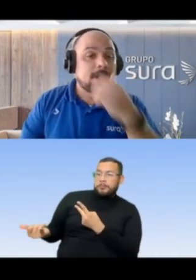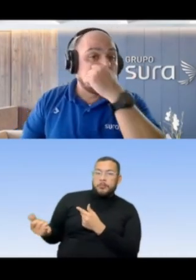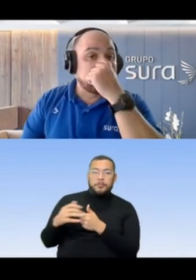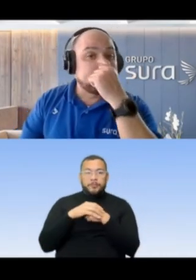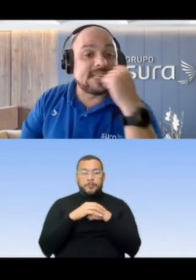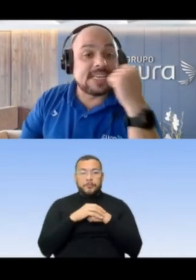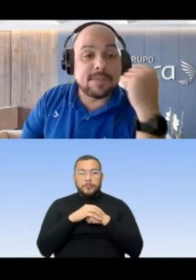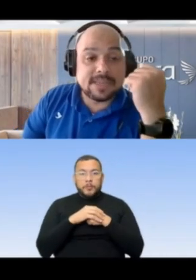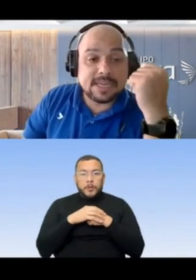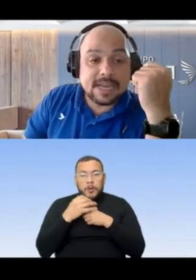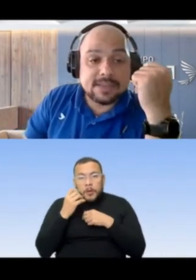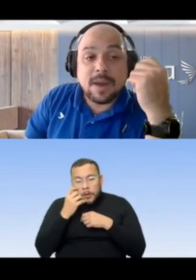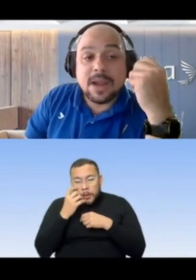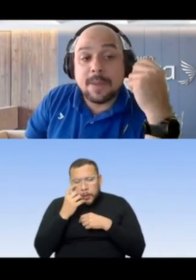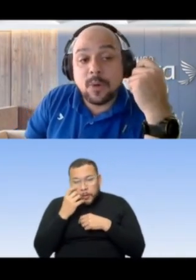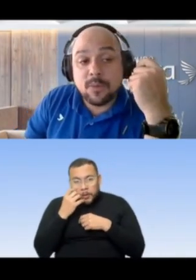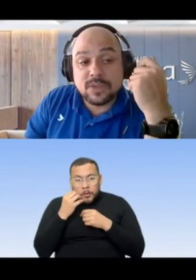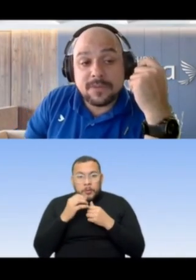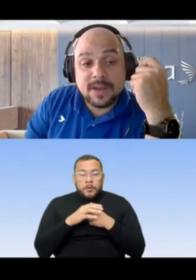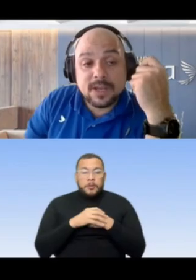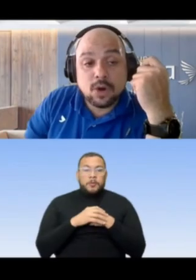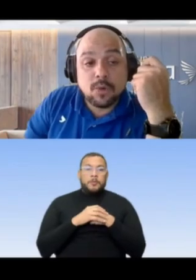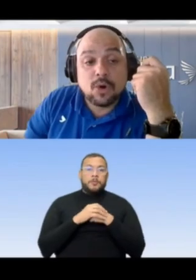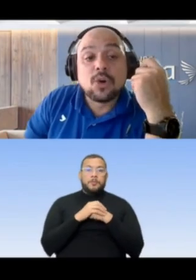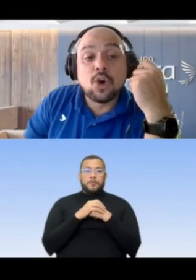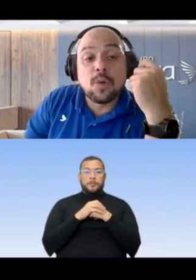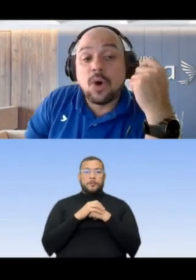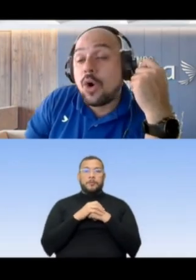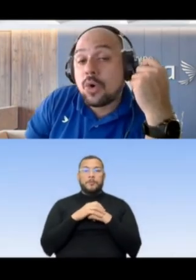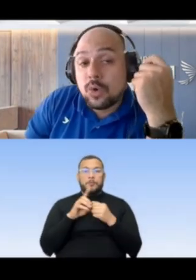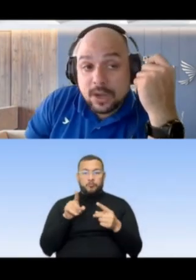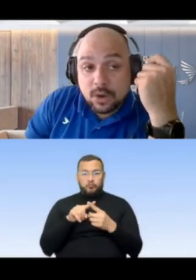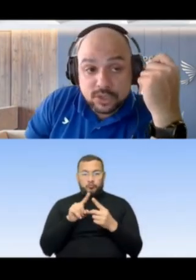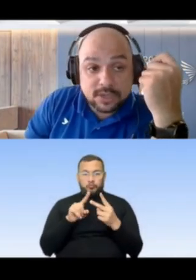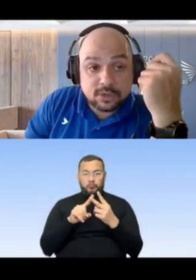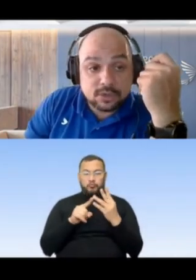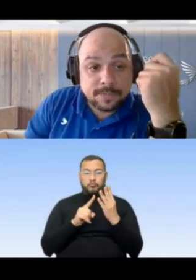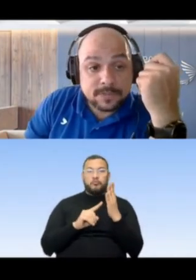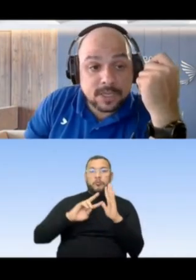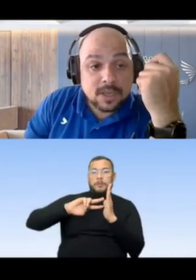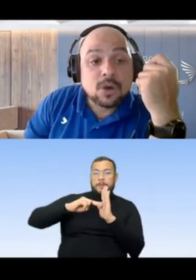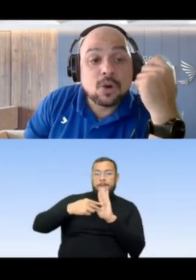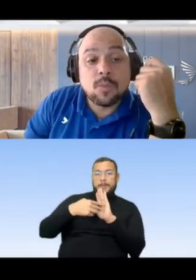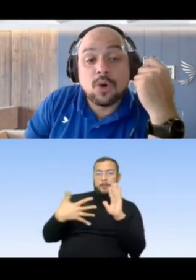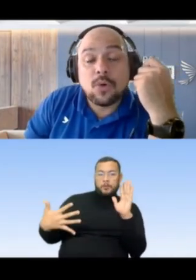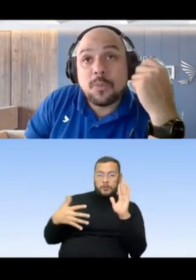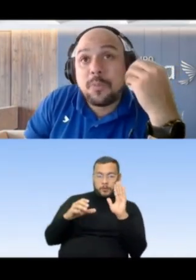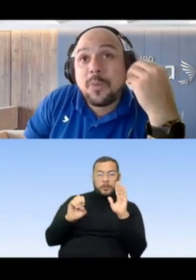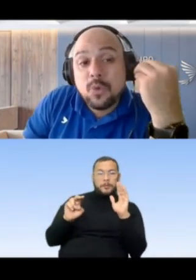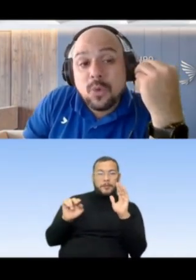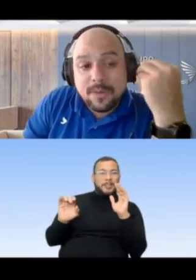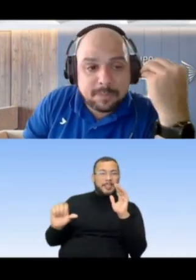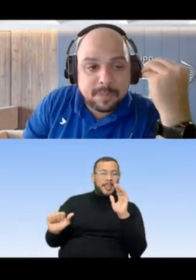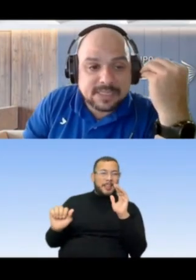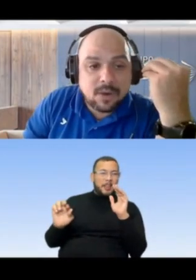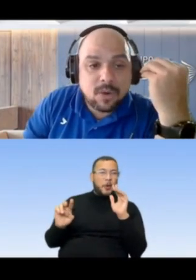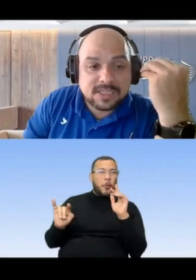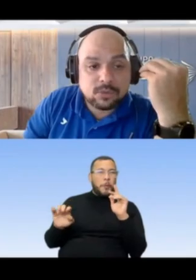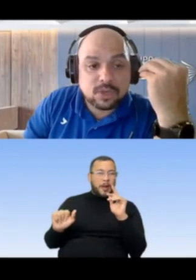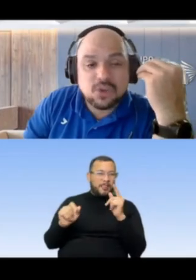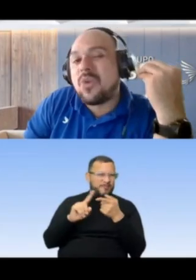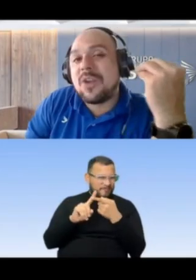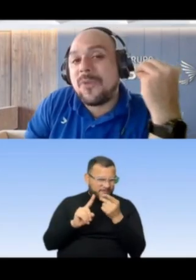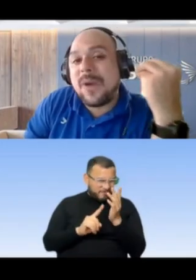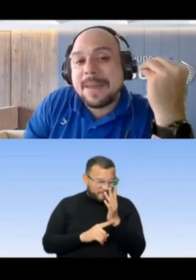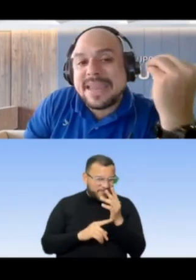¿Listo? Cinemática del trauma la podemos definir como cómo ocurren los hechos, ¿sí? Cómo pudo haber